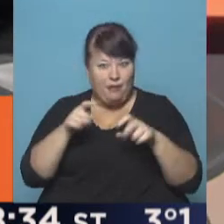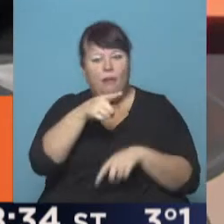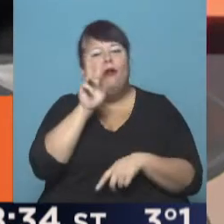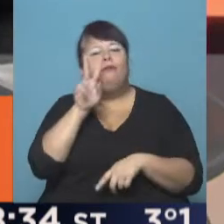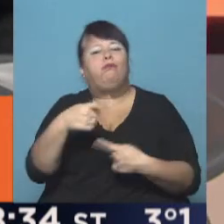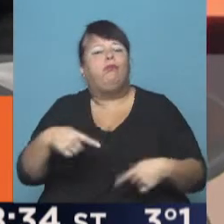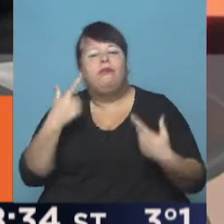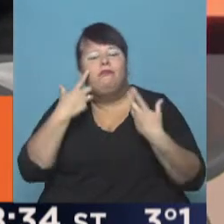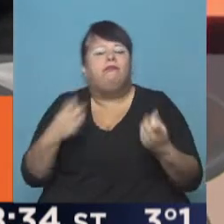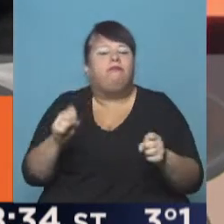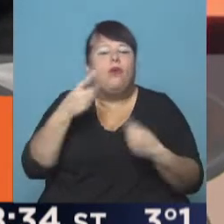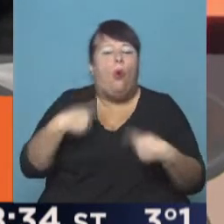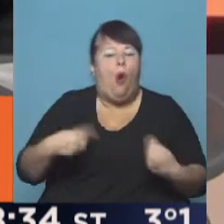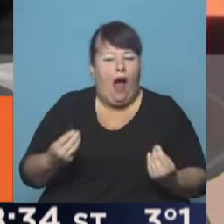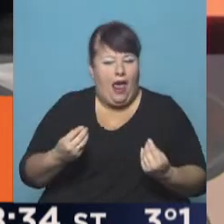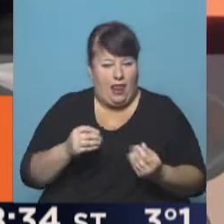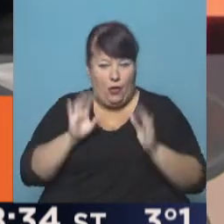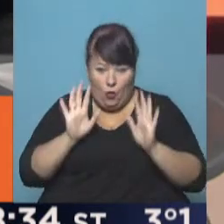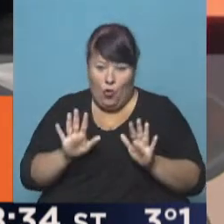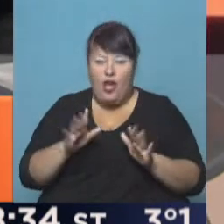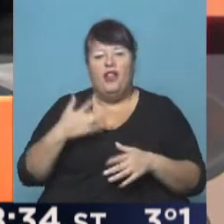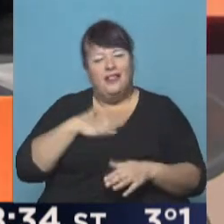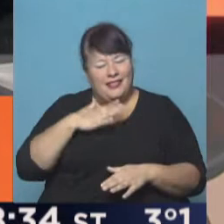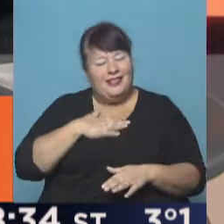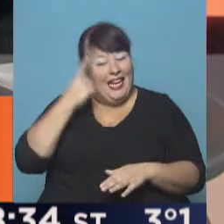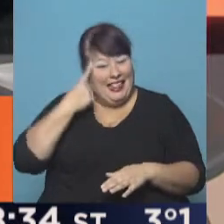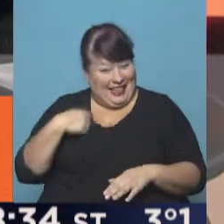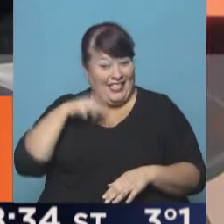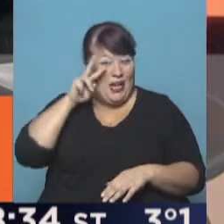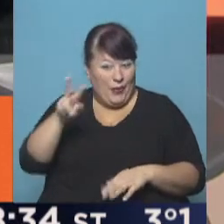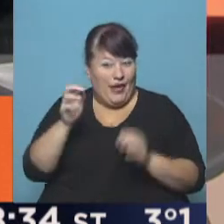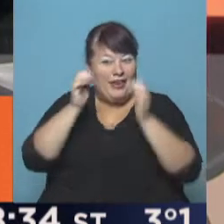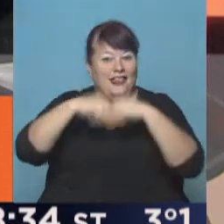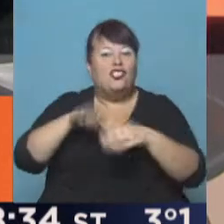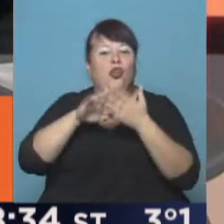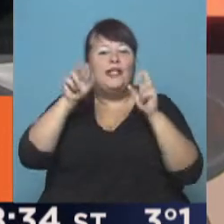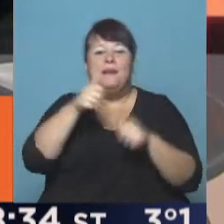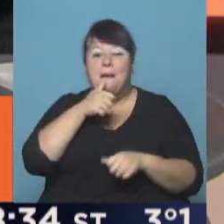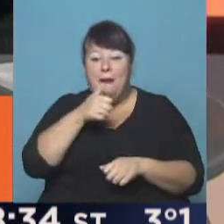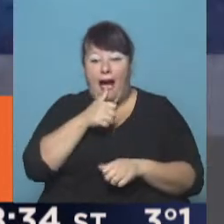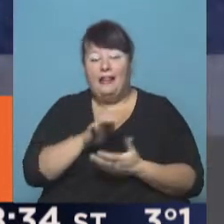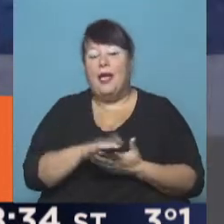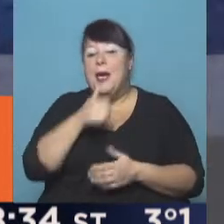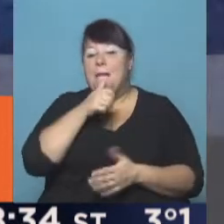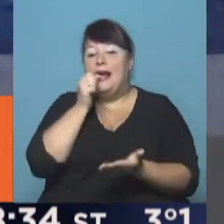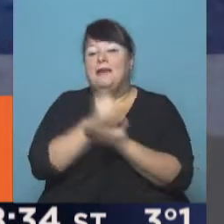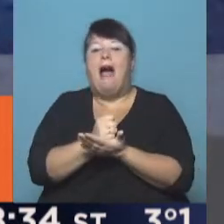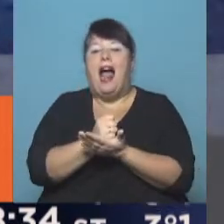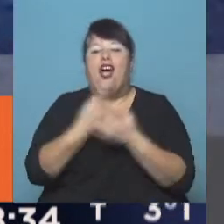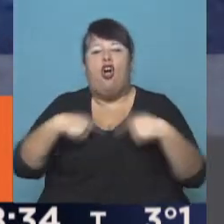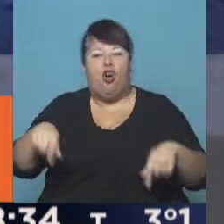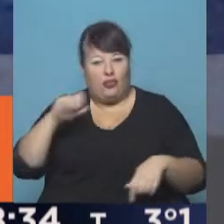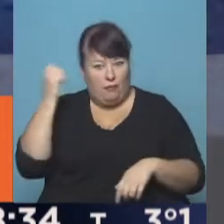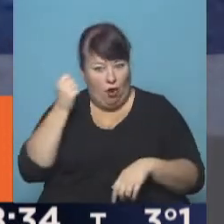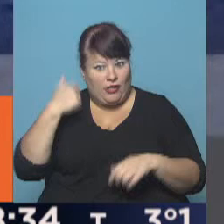viste vos que encontraste martín o la verdad que es muy triste ver lo que esconde el mate no el mate simboliza cosas muy